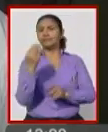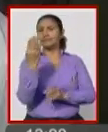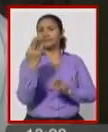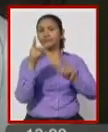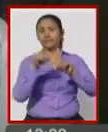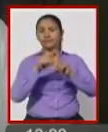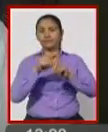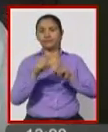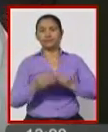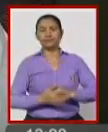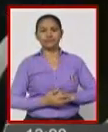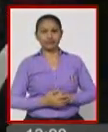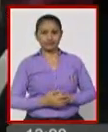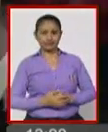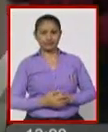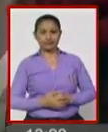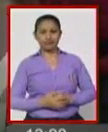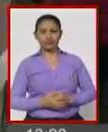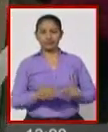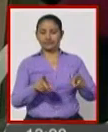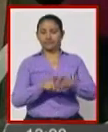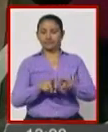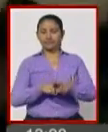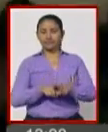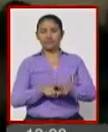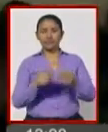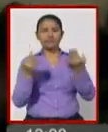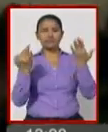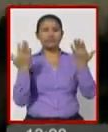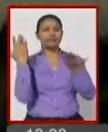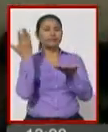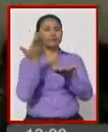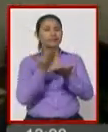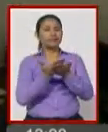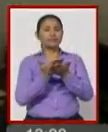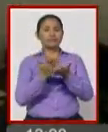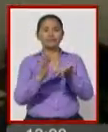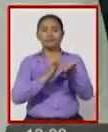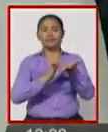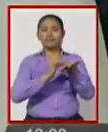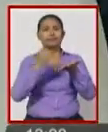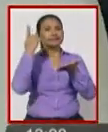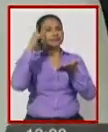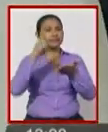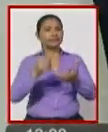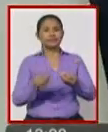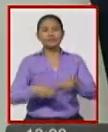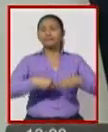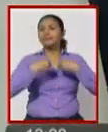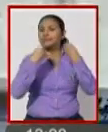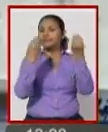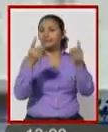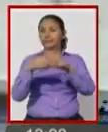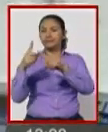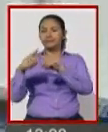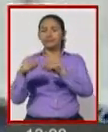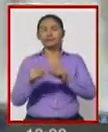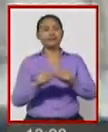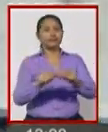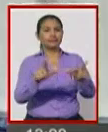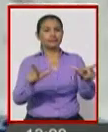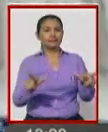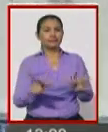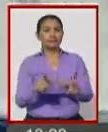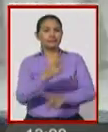4 positivas que tenemos. Entre tanto, aún se aguarda la llegada de tratamientos para que sean distribuidos a los